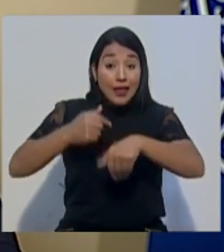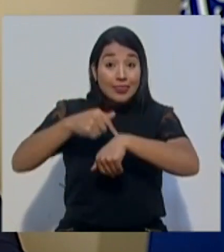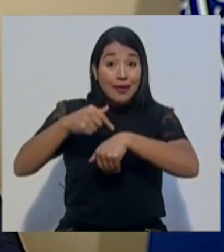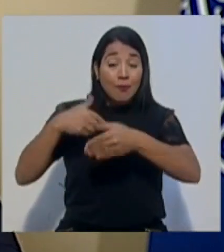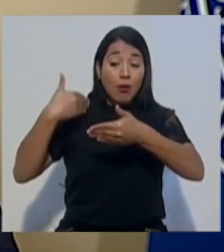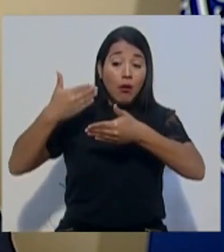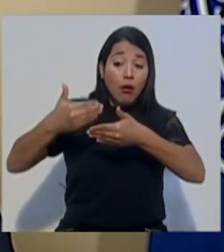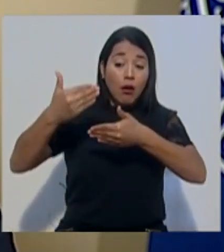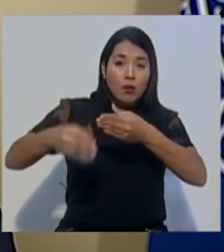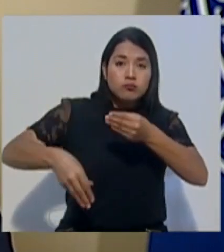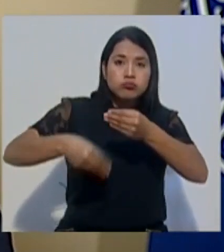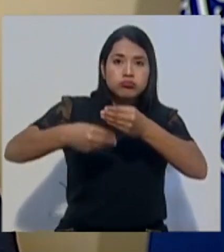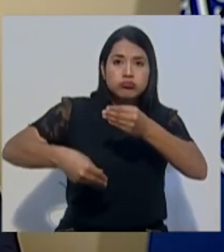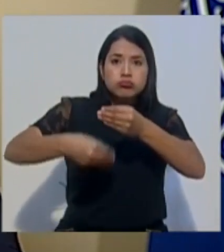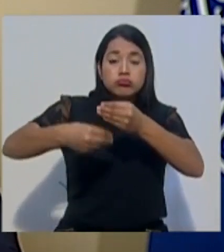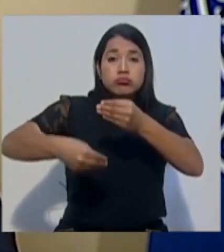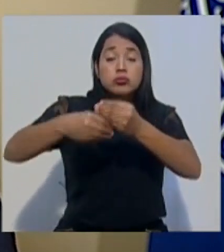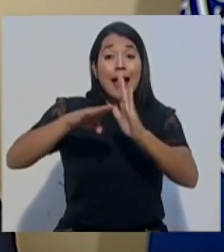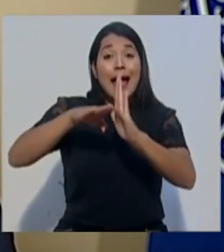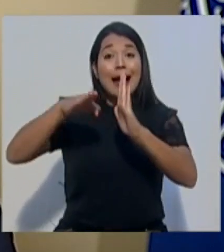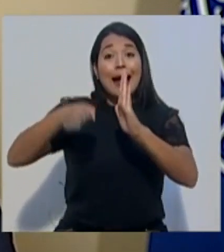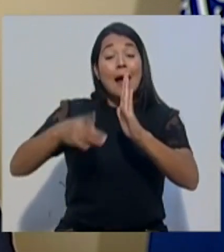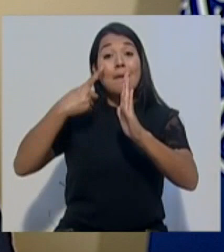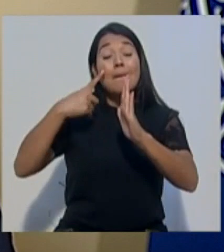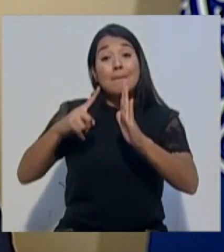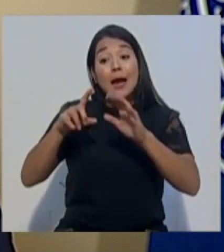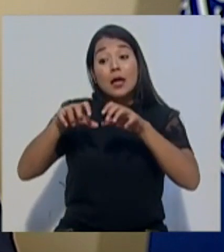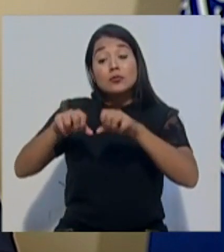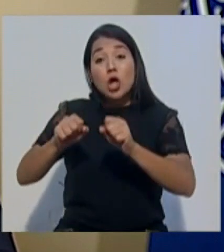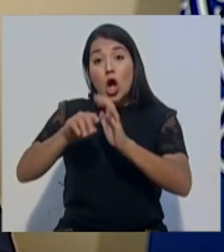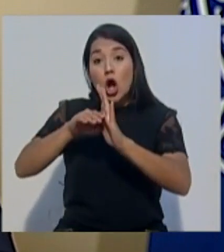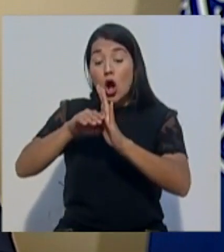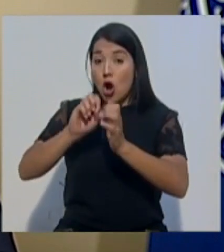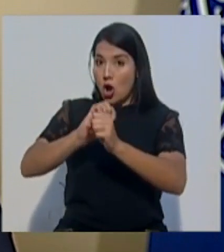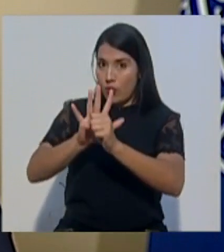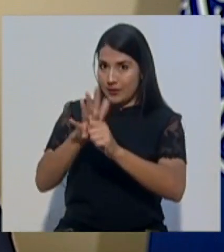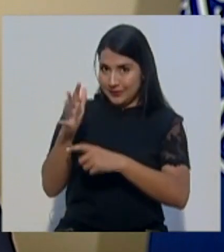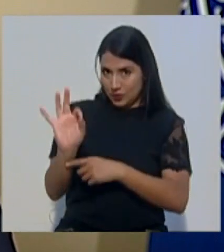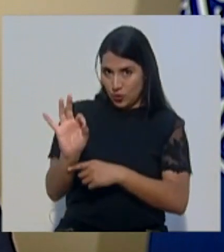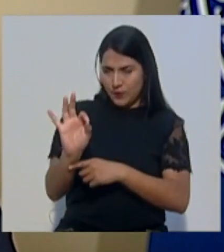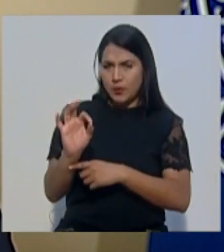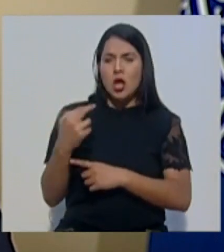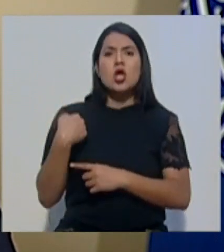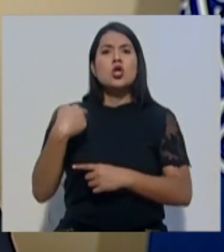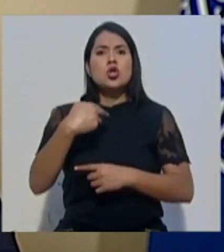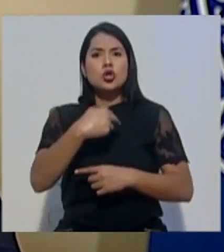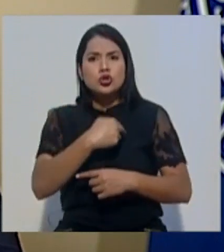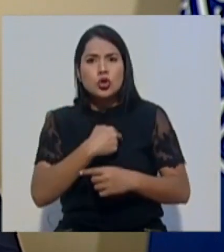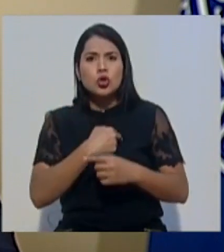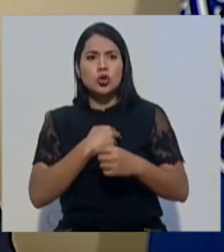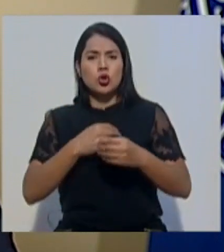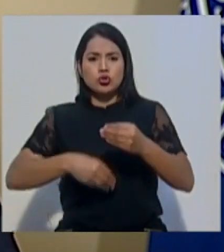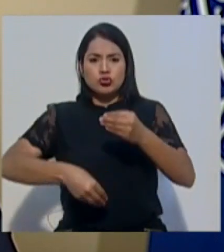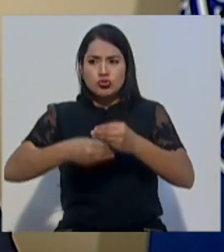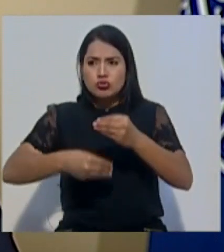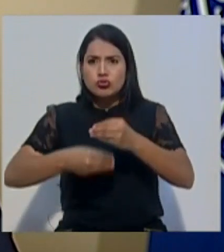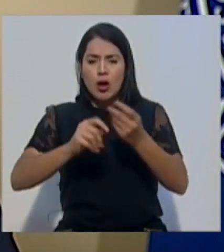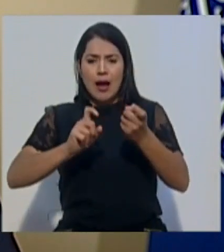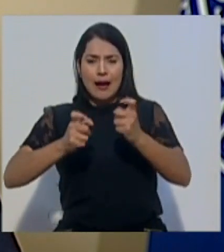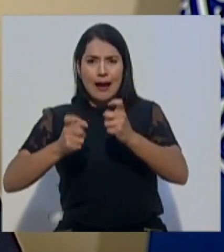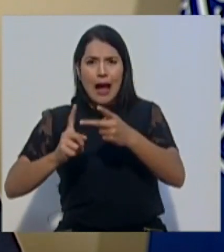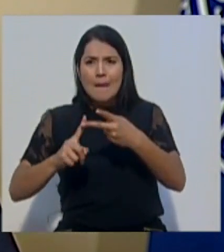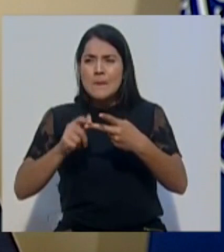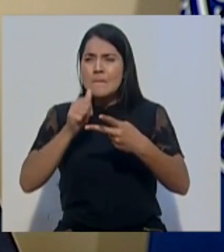hechos, gracias a la ciudadanía, apoyando con las medidas, a la resiliencia y resistencia de todo un